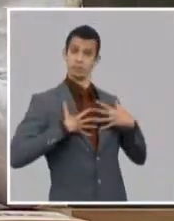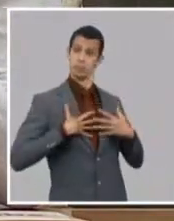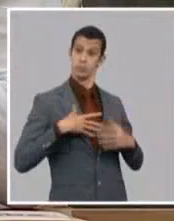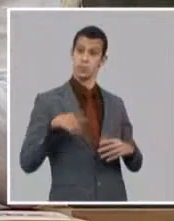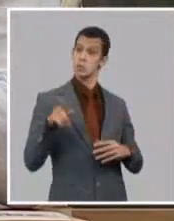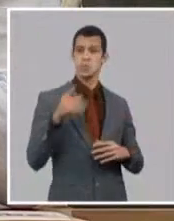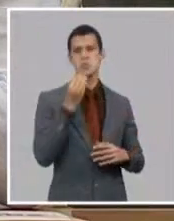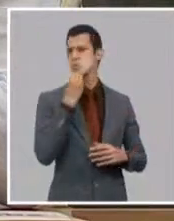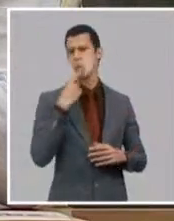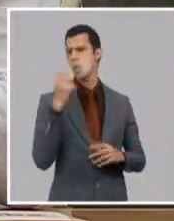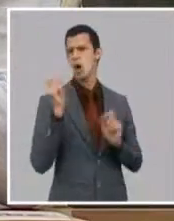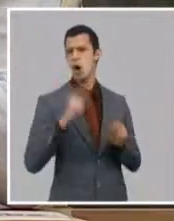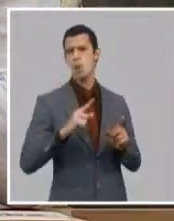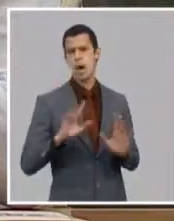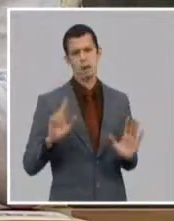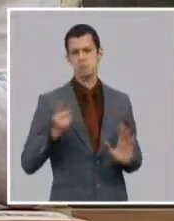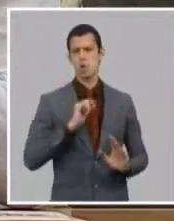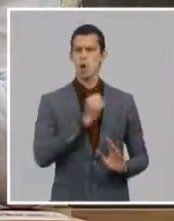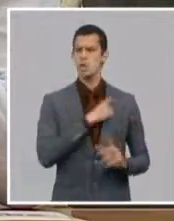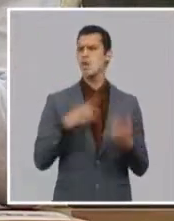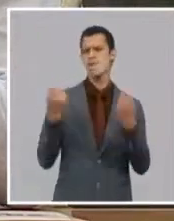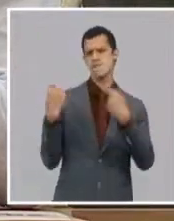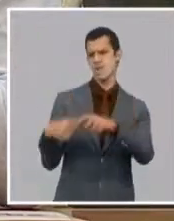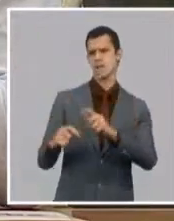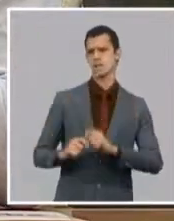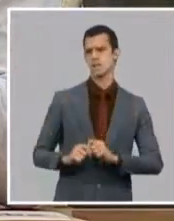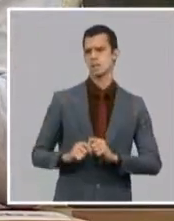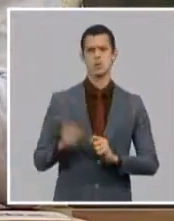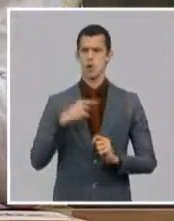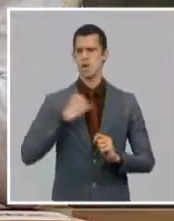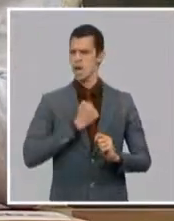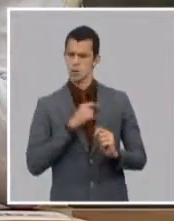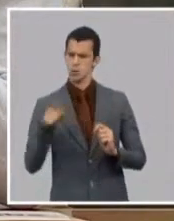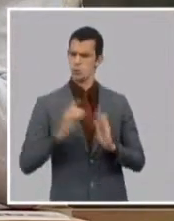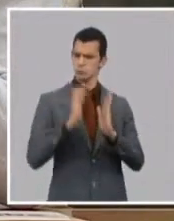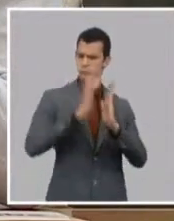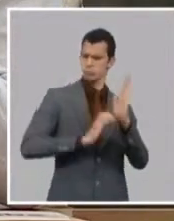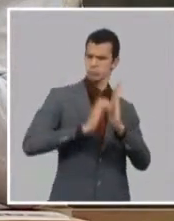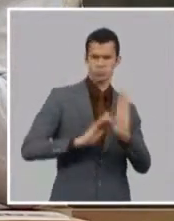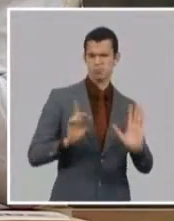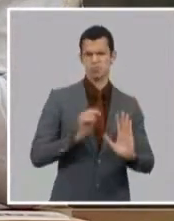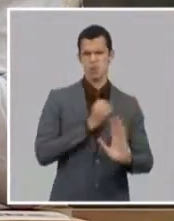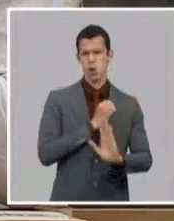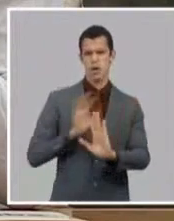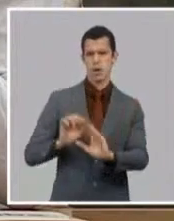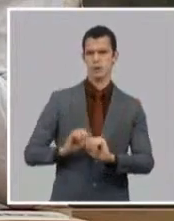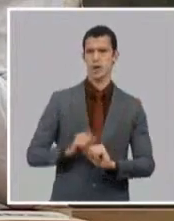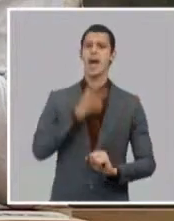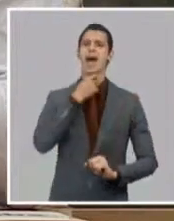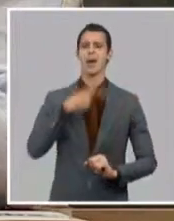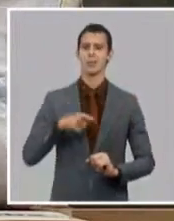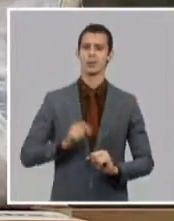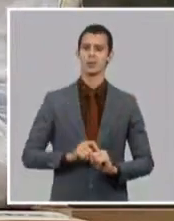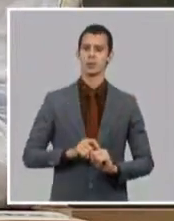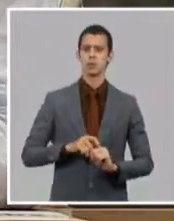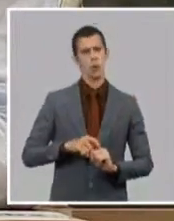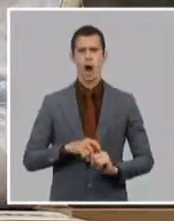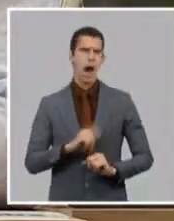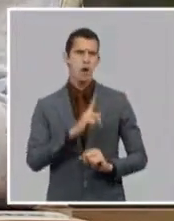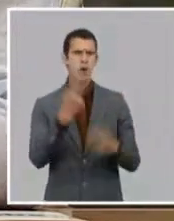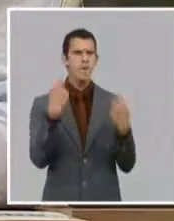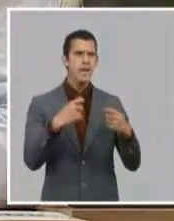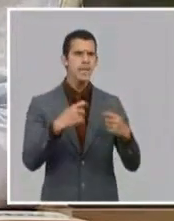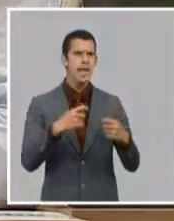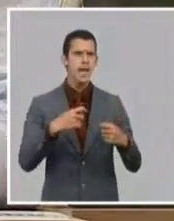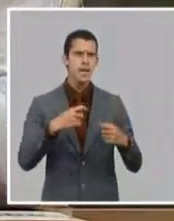ni tampoco se la quiero alquilar o arrendar. Entonces usted me encierra en mi casa y no me deja salir para ir al supermercado,